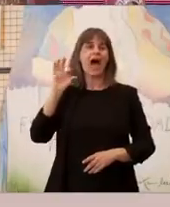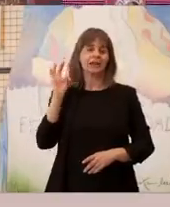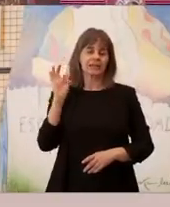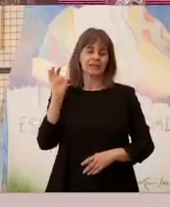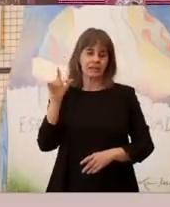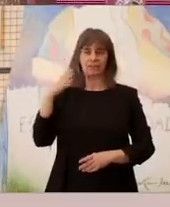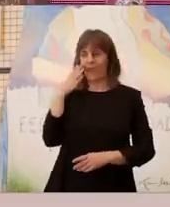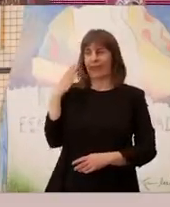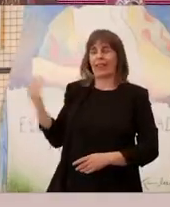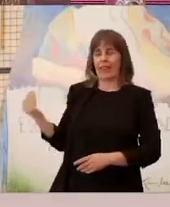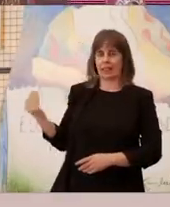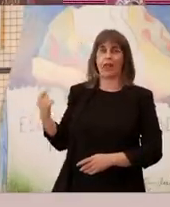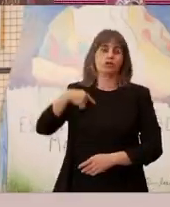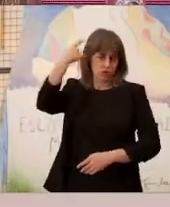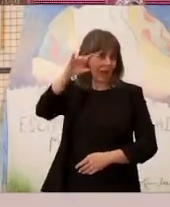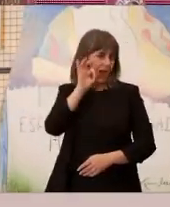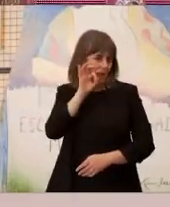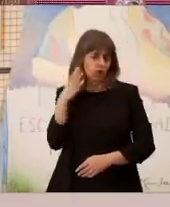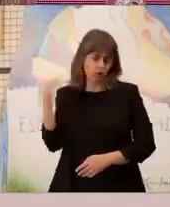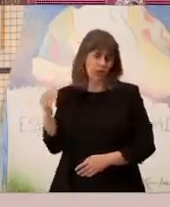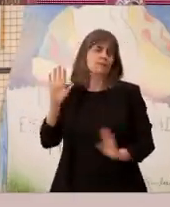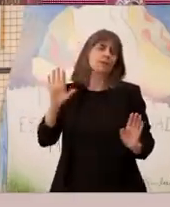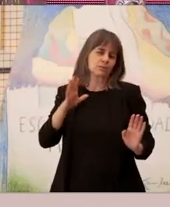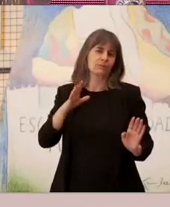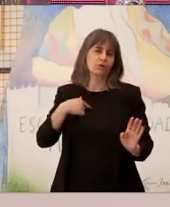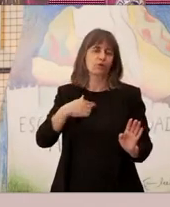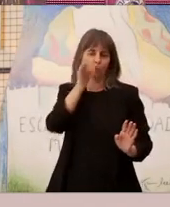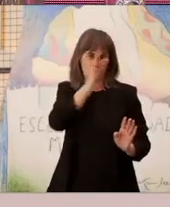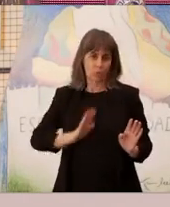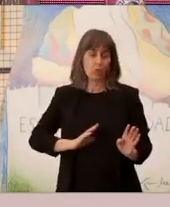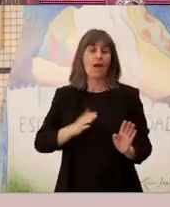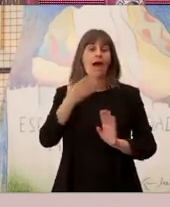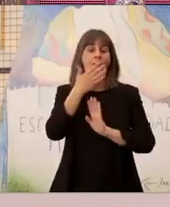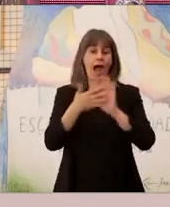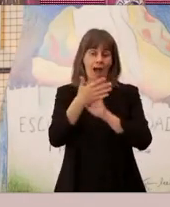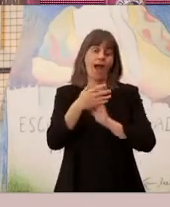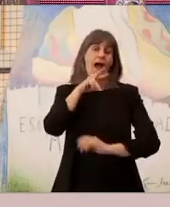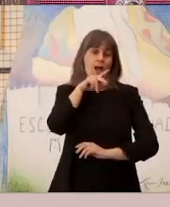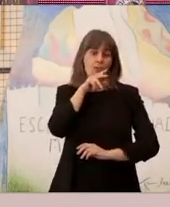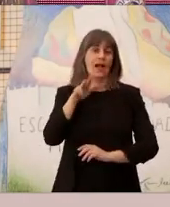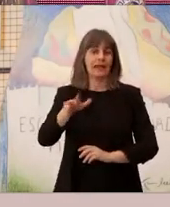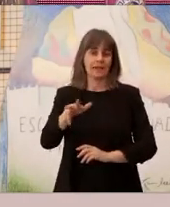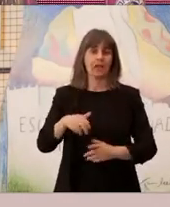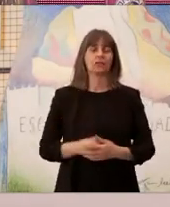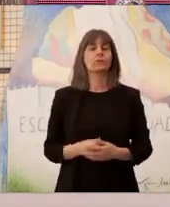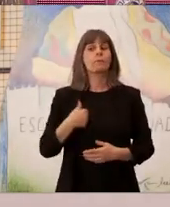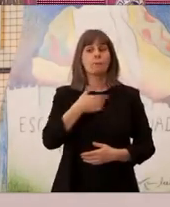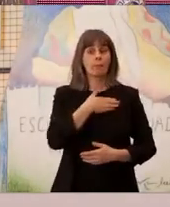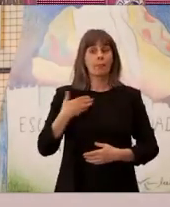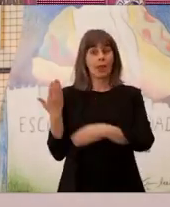perfectamente pero bueno creo que nos podemos pasar al Castellano Porque además antes de presentarla yo había pensado